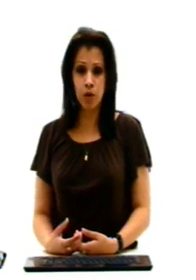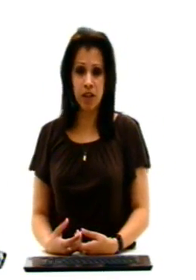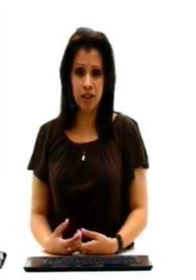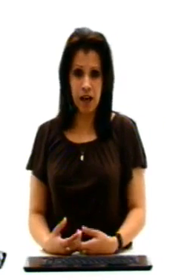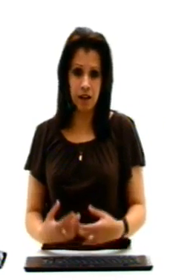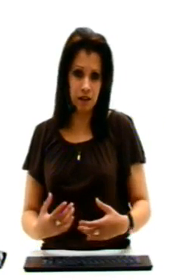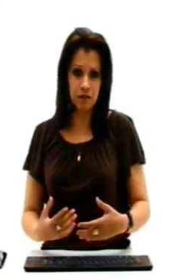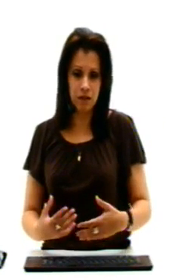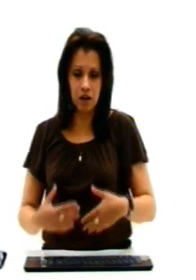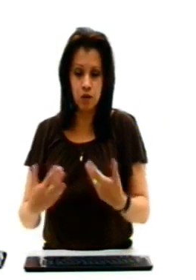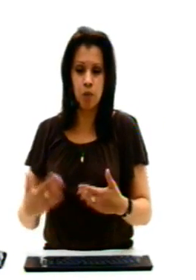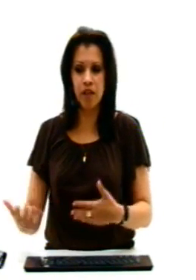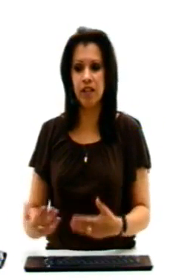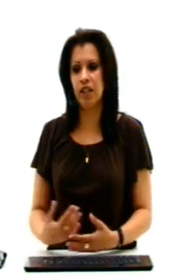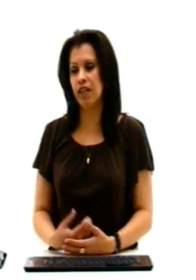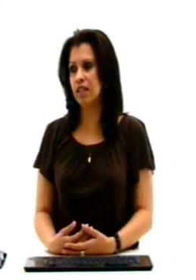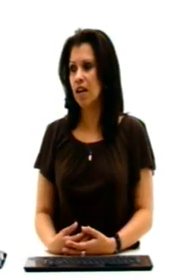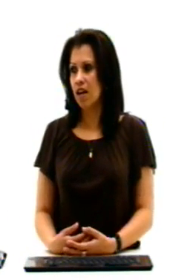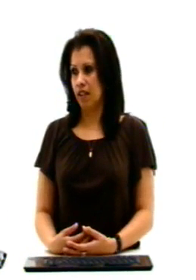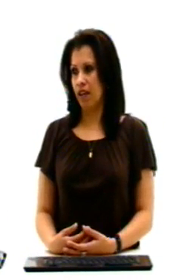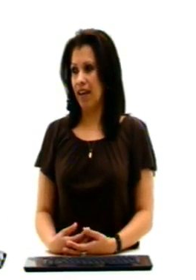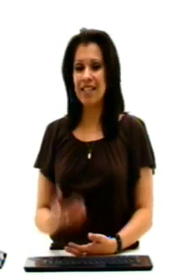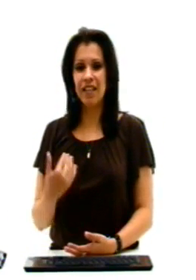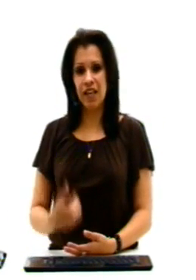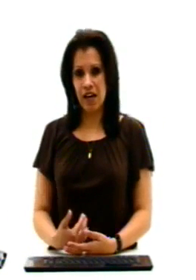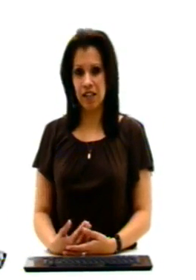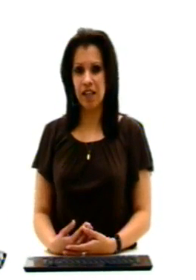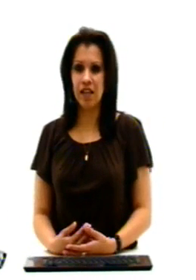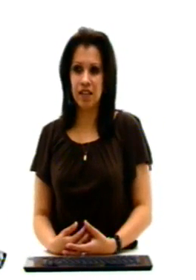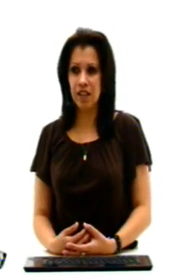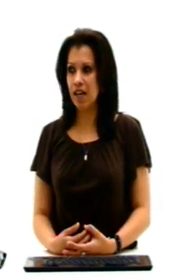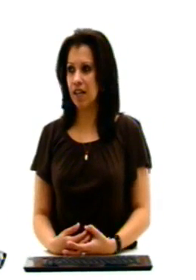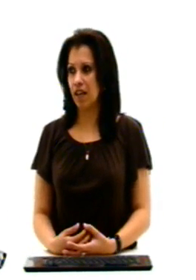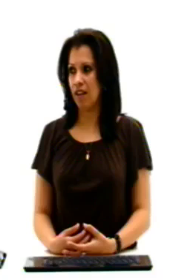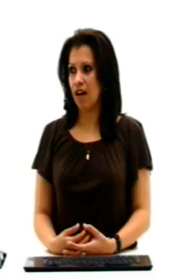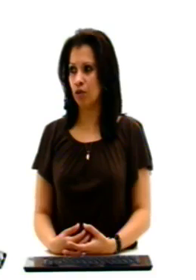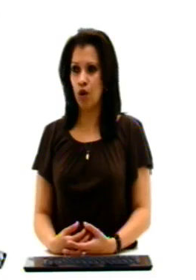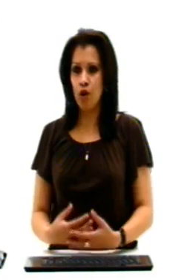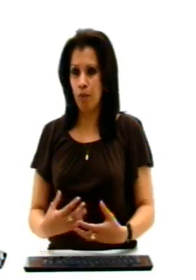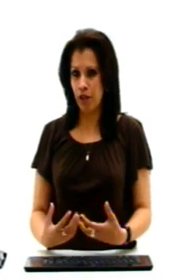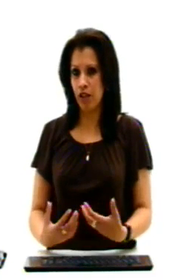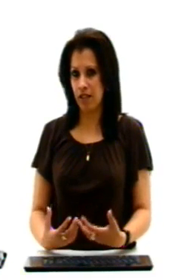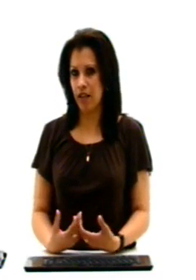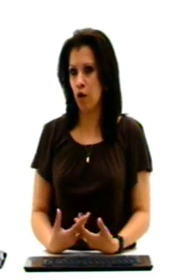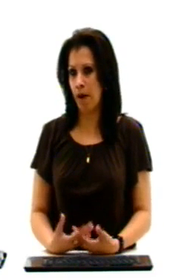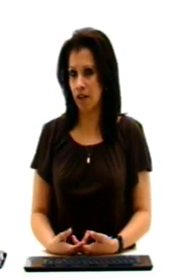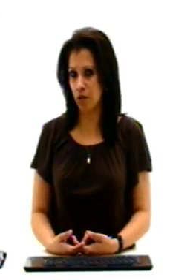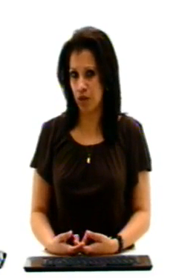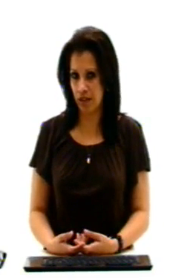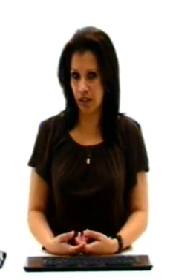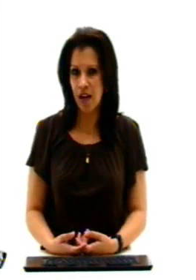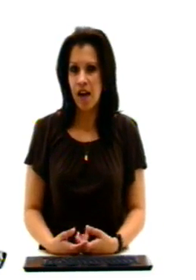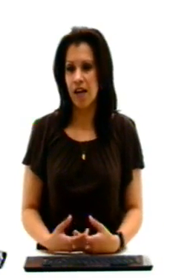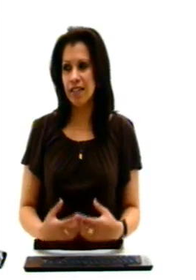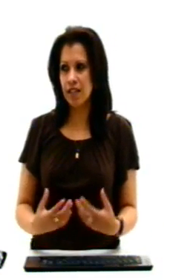esto el grupo de el grupo de indígenas eh exigían que se les tenía que dar todos los medios necesarios para